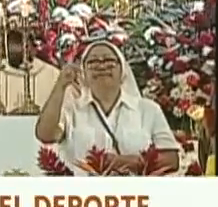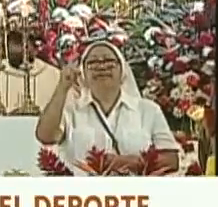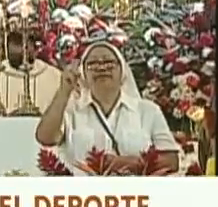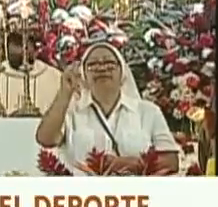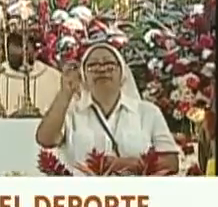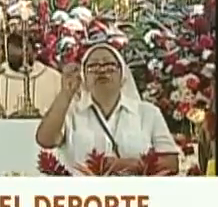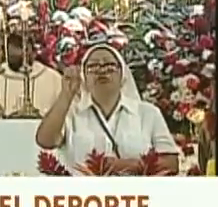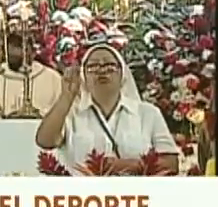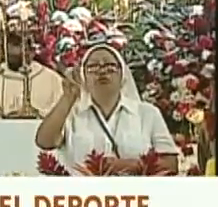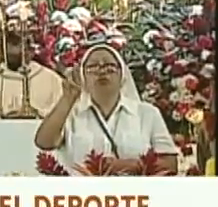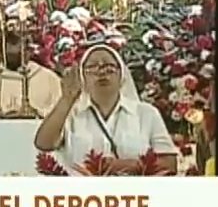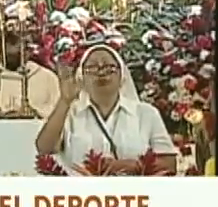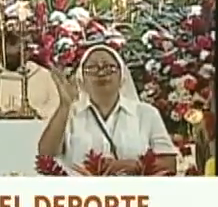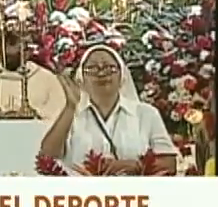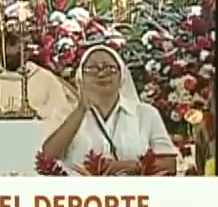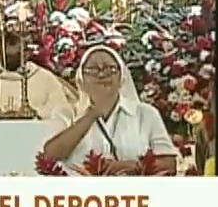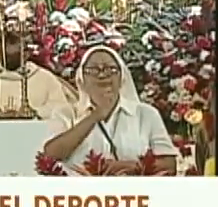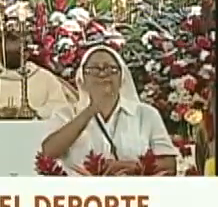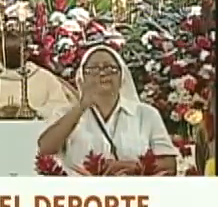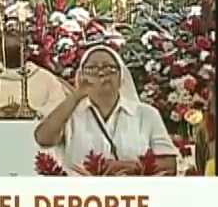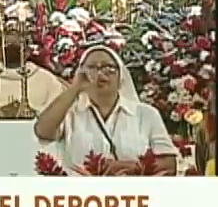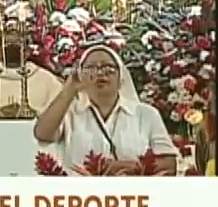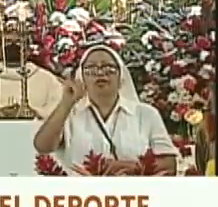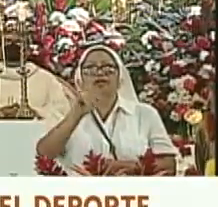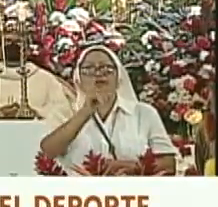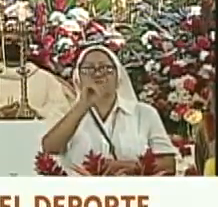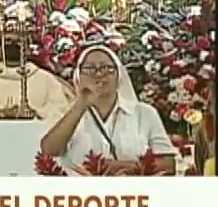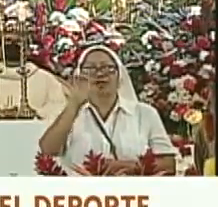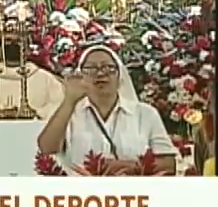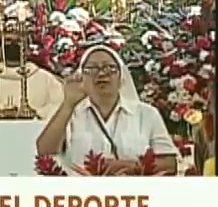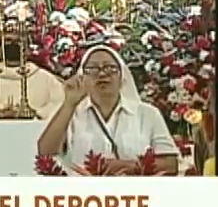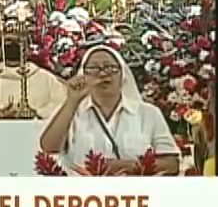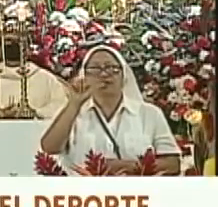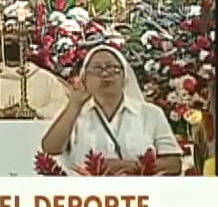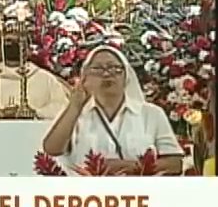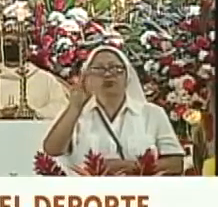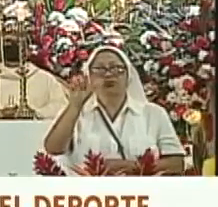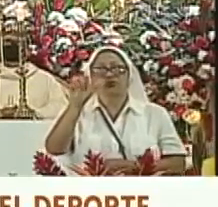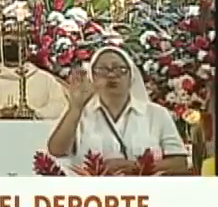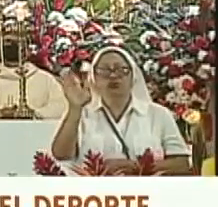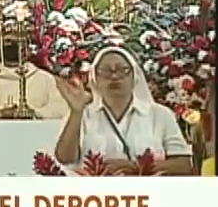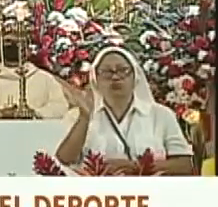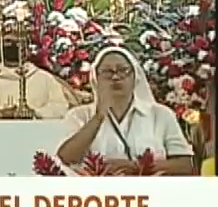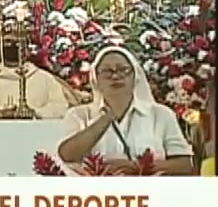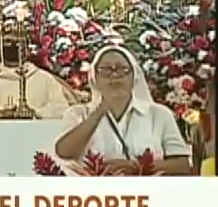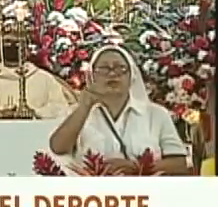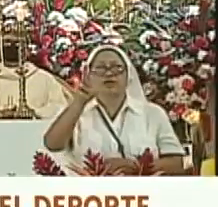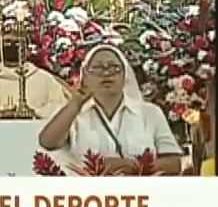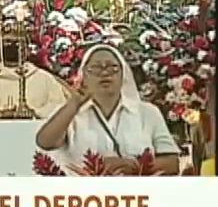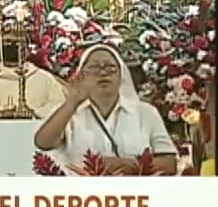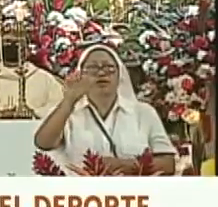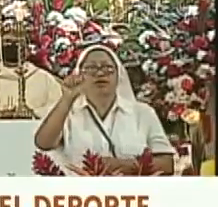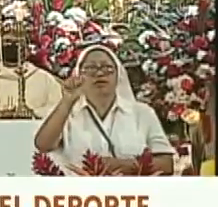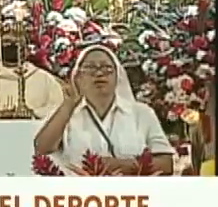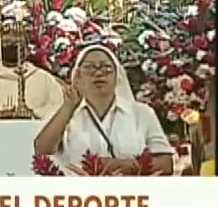Jesús Mendoza Isaías báez Raúl salmerón